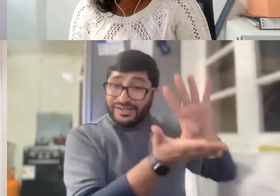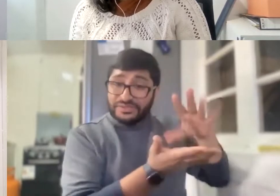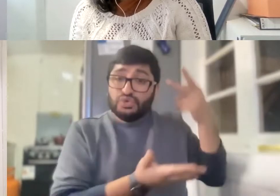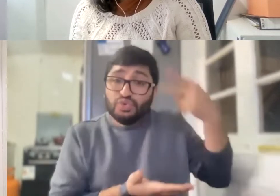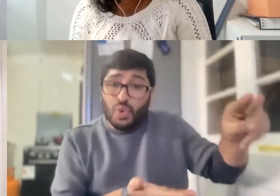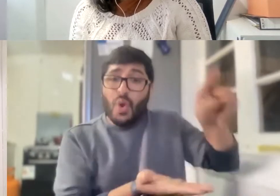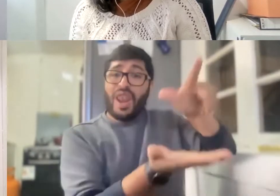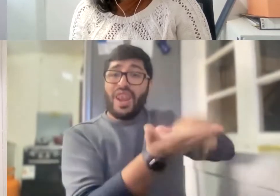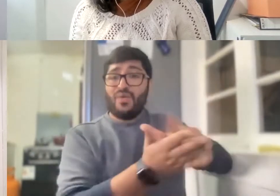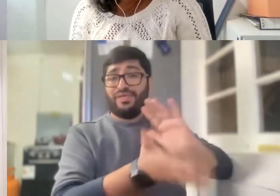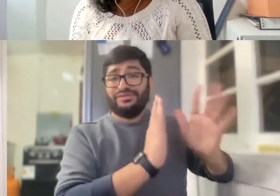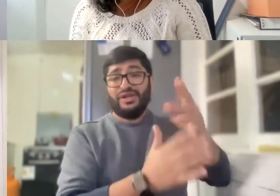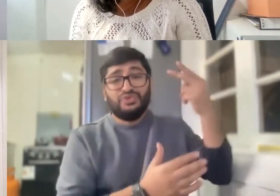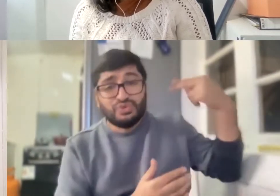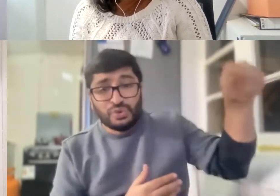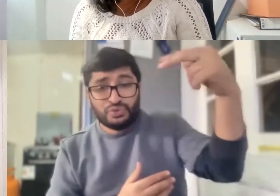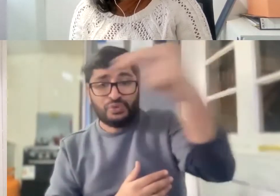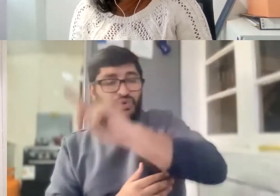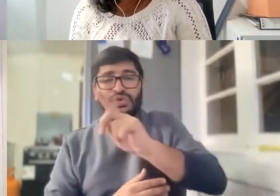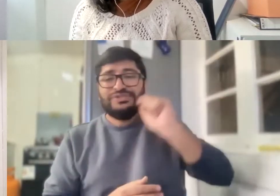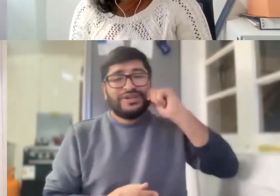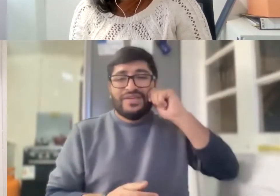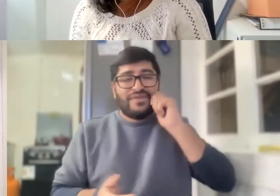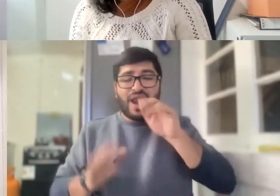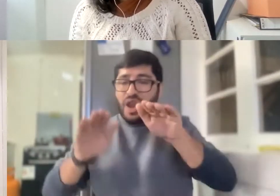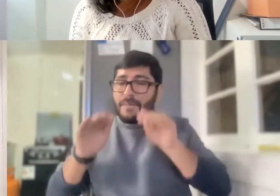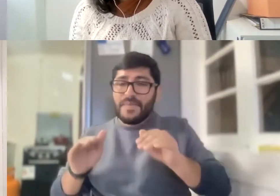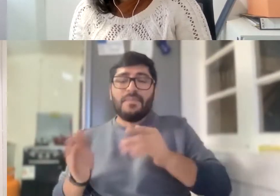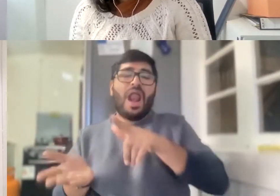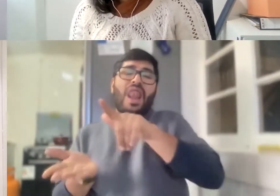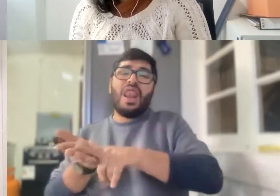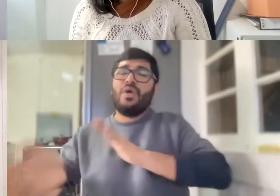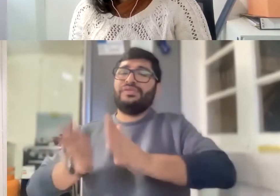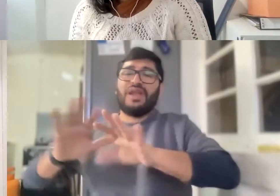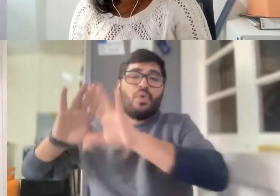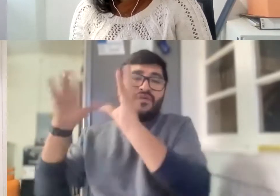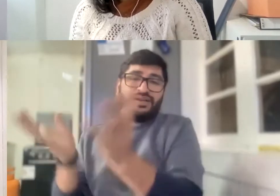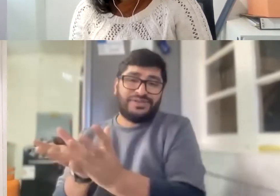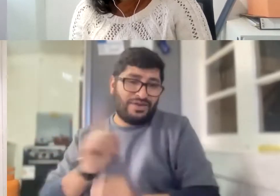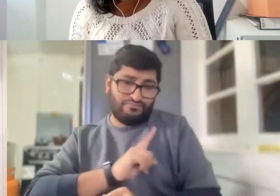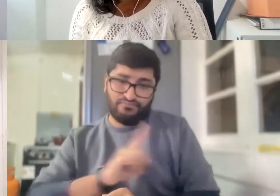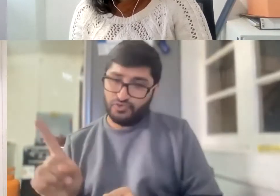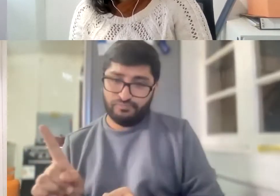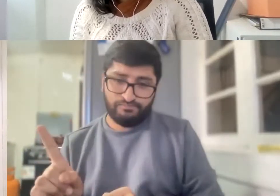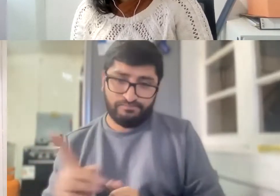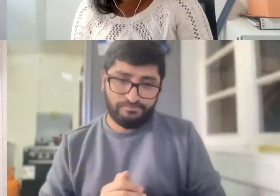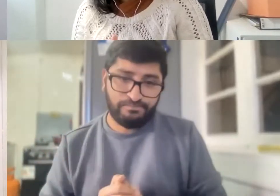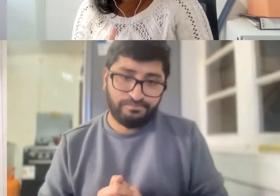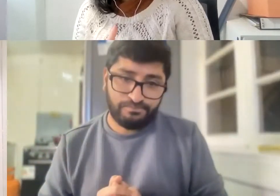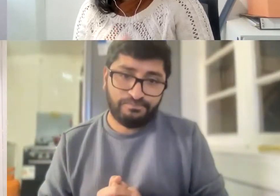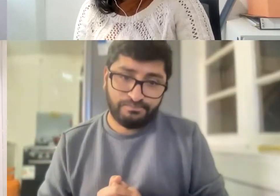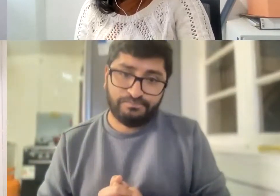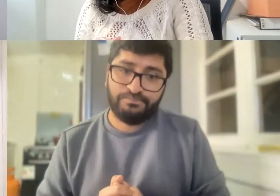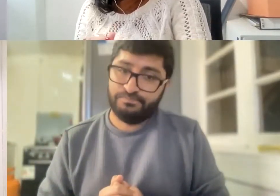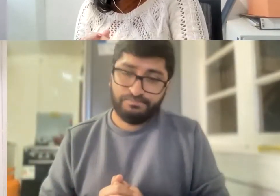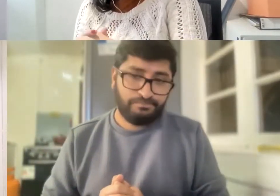la comunicación al tiro en lengua de señas? No. Cada país tiene su propia lengua de señas. ¿Ya? No es a nivel universal